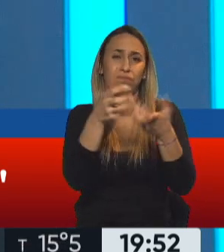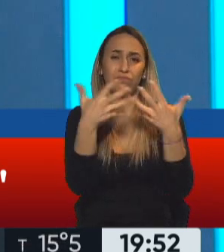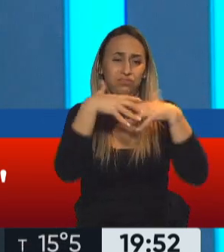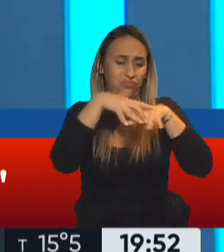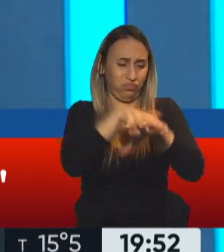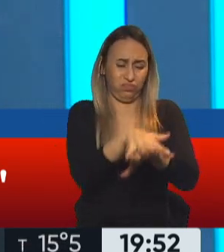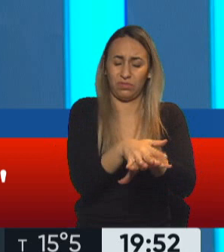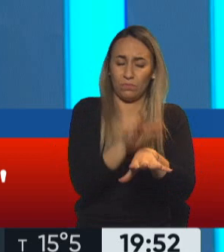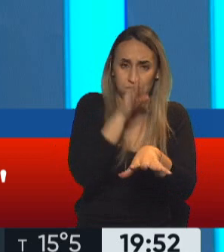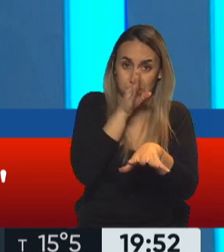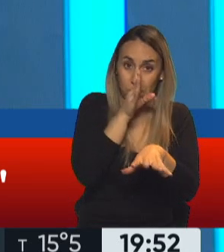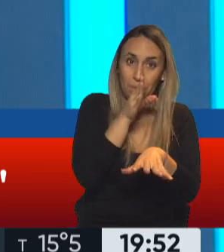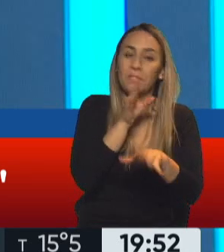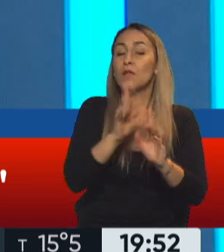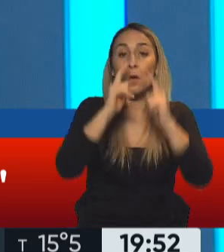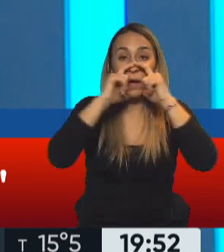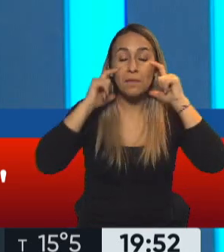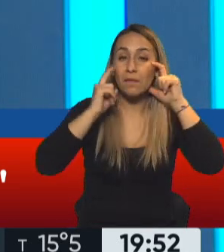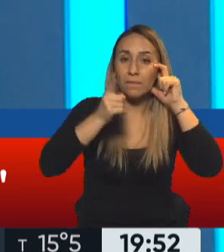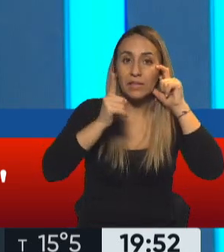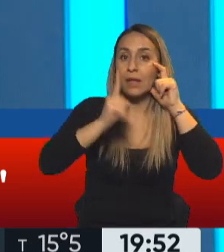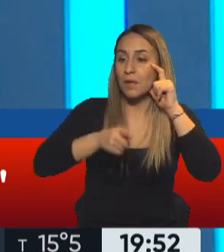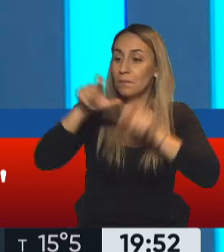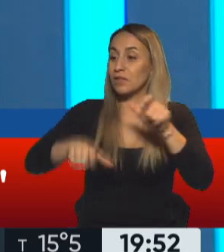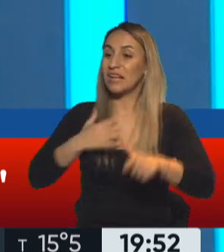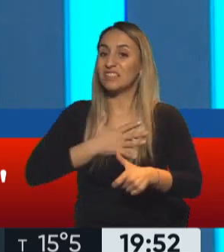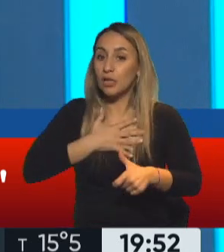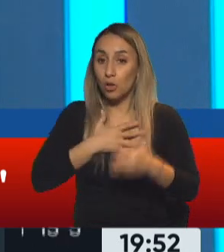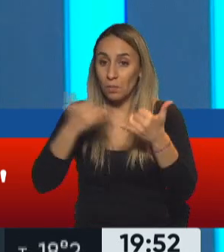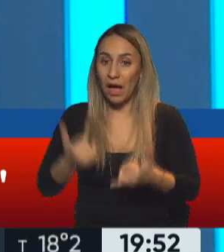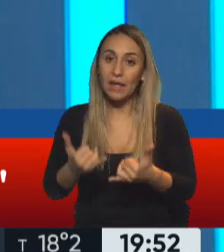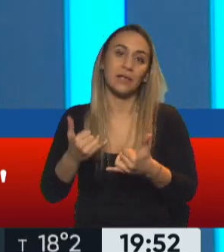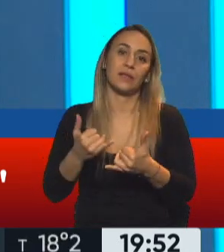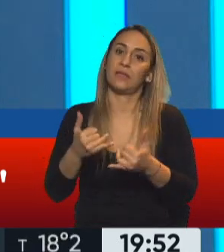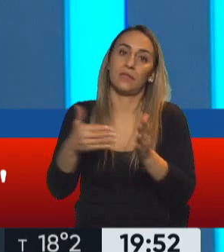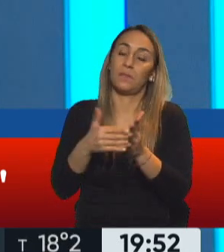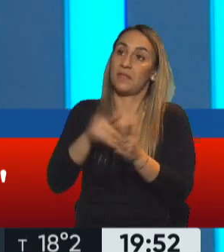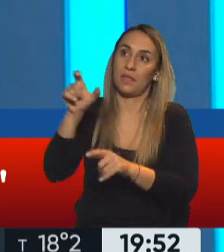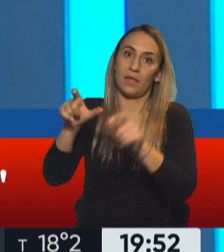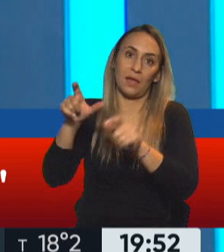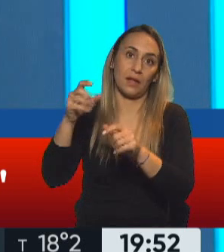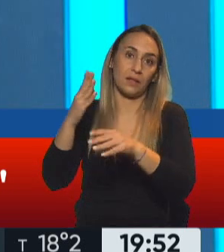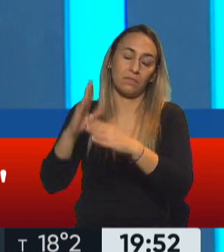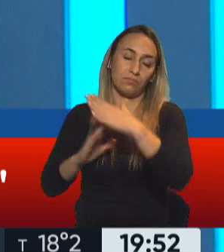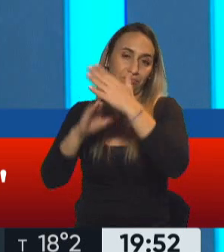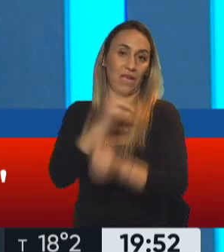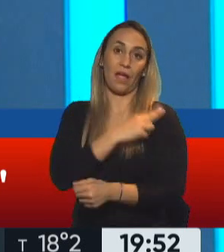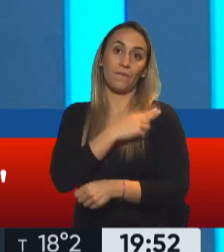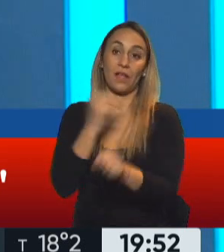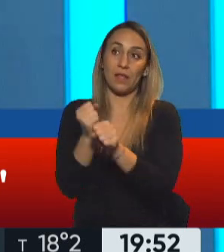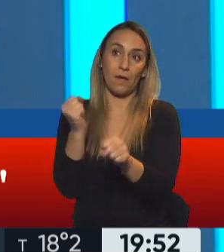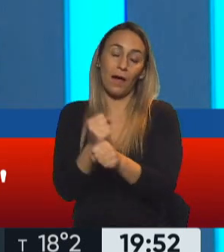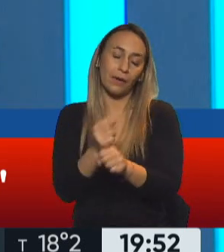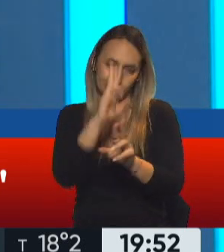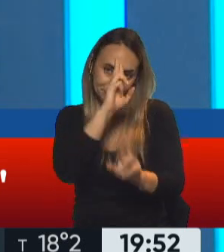mucha posibilidad de aislar a las personas que tienen síntomas y eso en las cuestiones laborales se contempla, podemos ir trabajando. Pensemos los países que volvieron para atrás